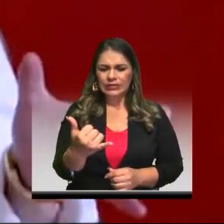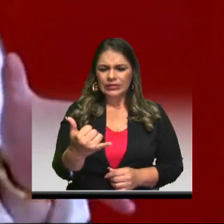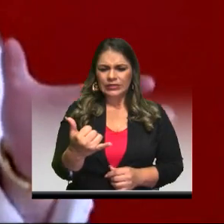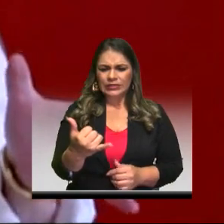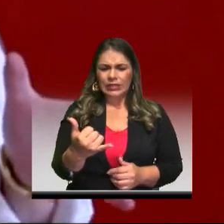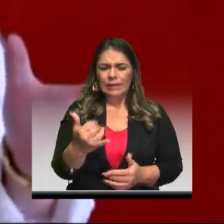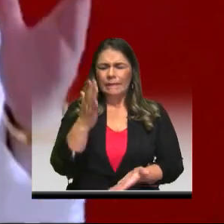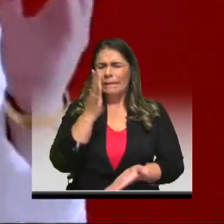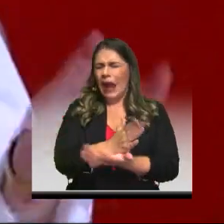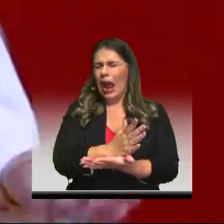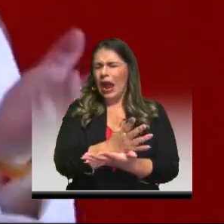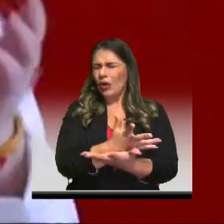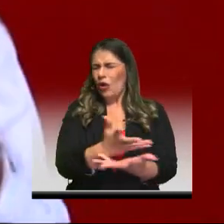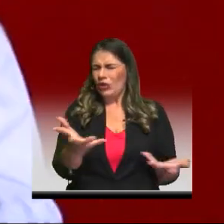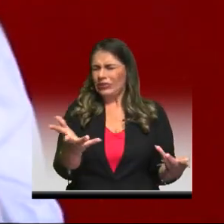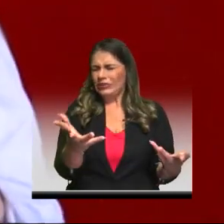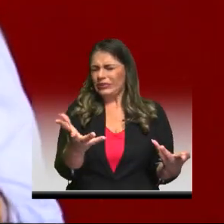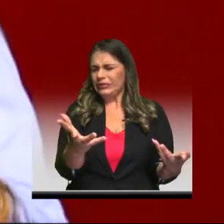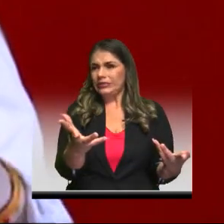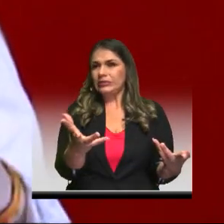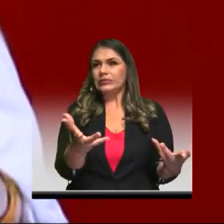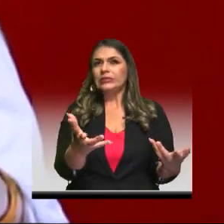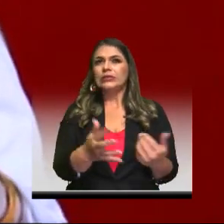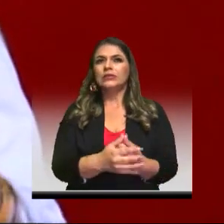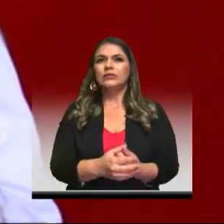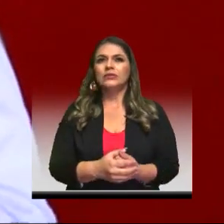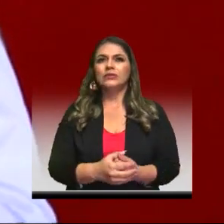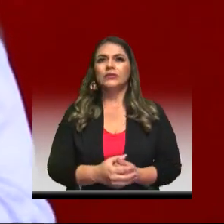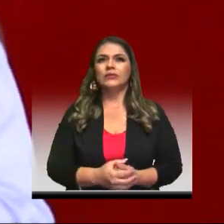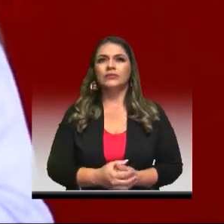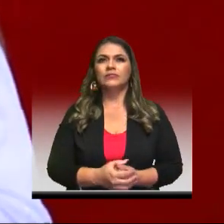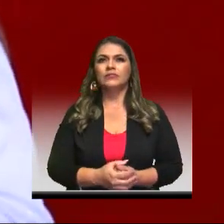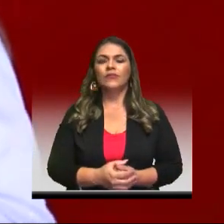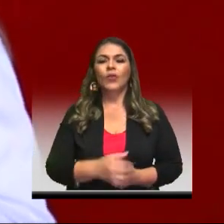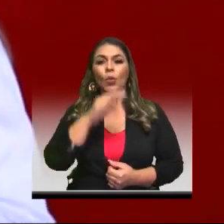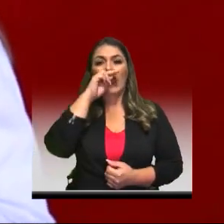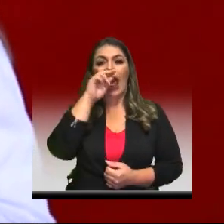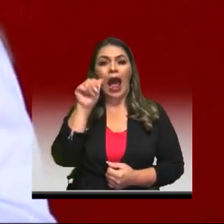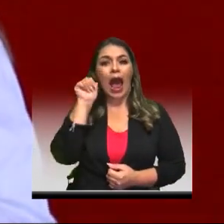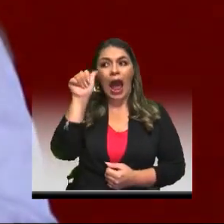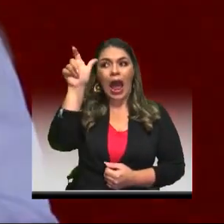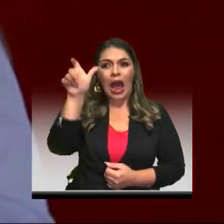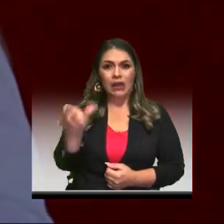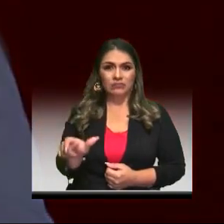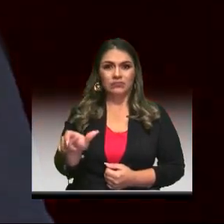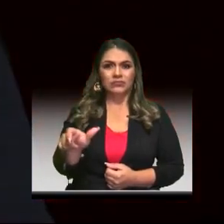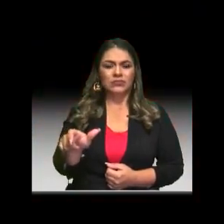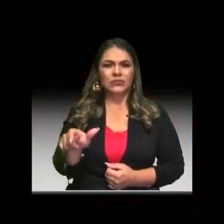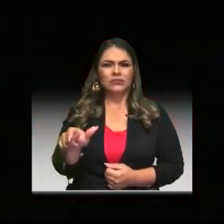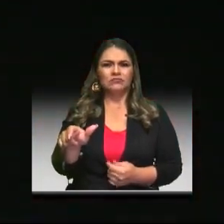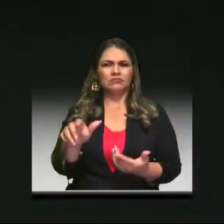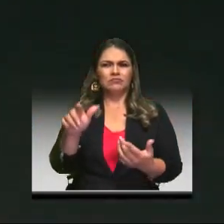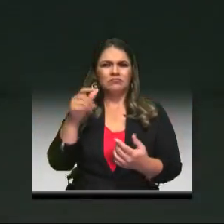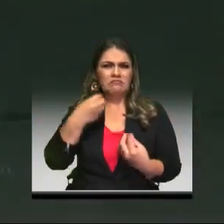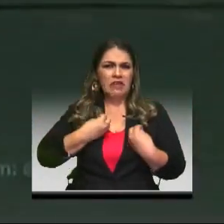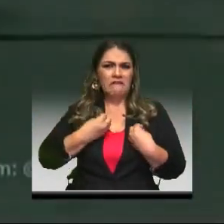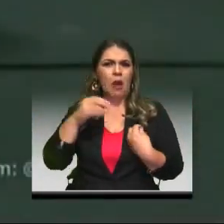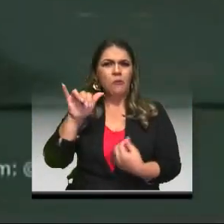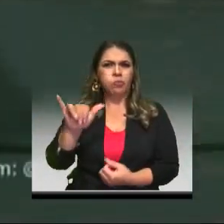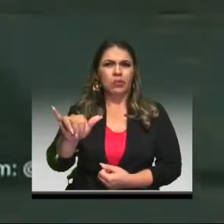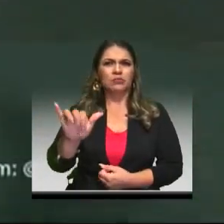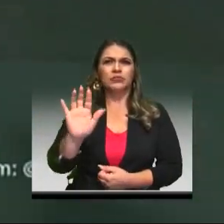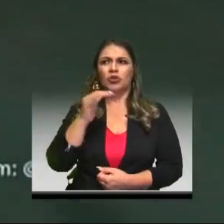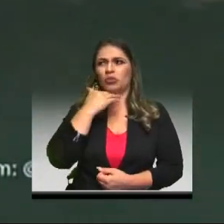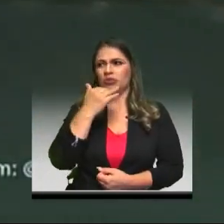donde pasó todo lo malo, que era la recámara de la chica. Habían asesinado a una mujer, a una chica de haber